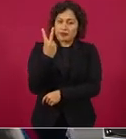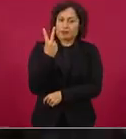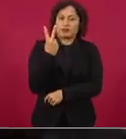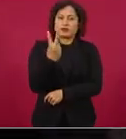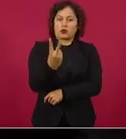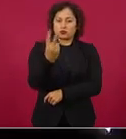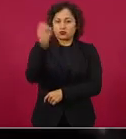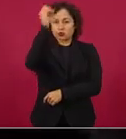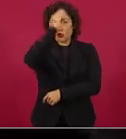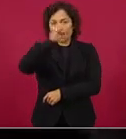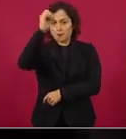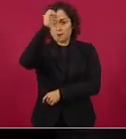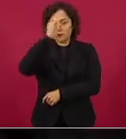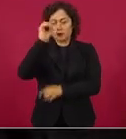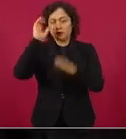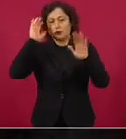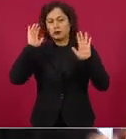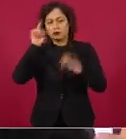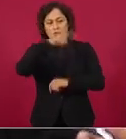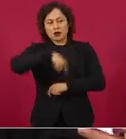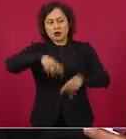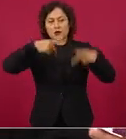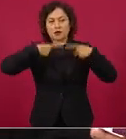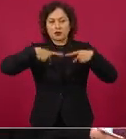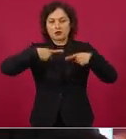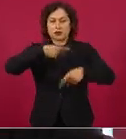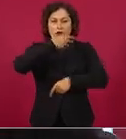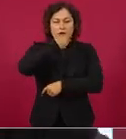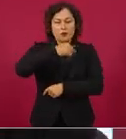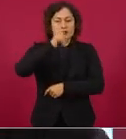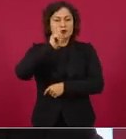como mujer, como hombre libre,